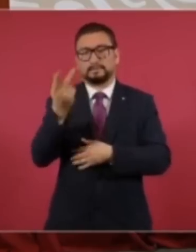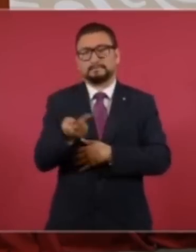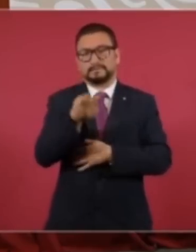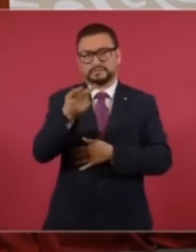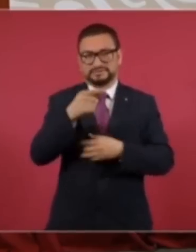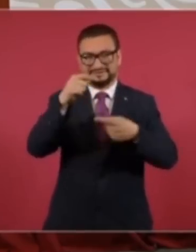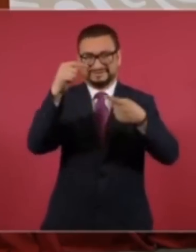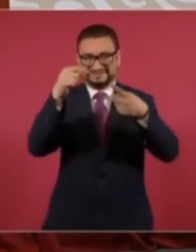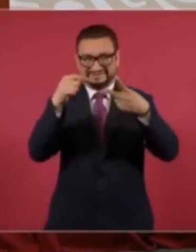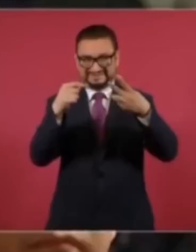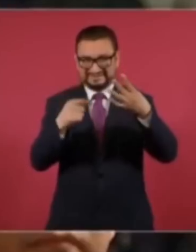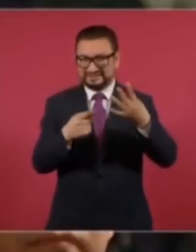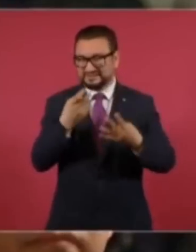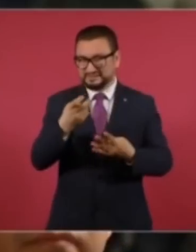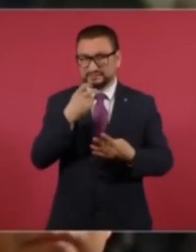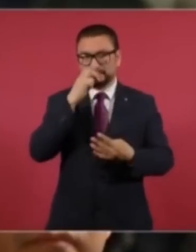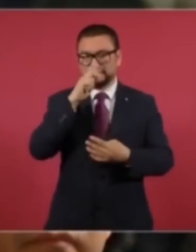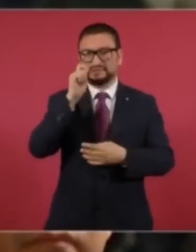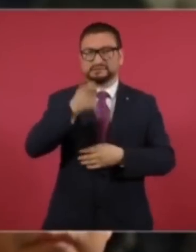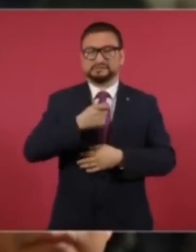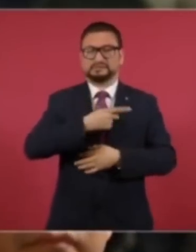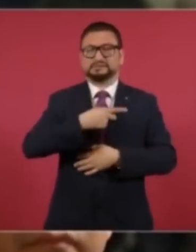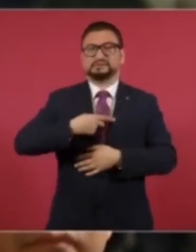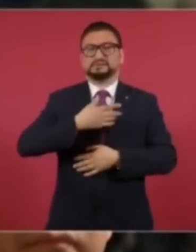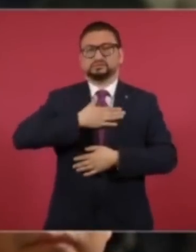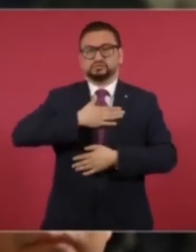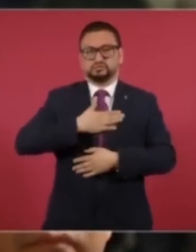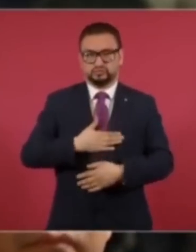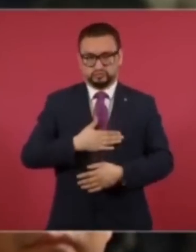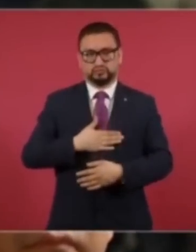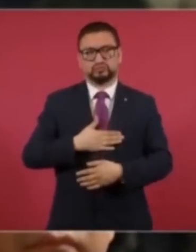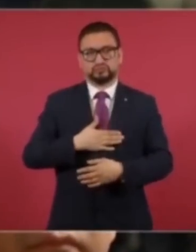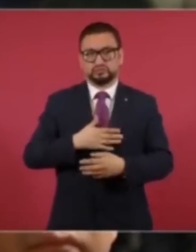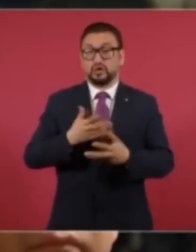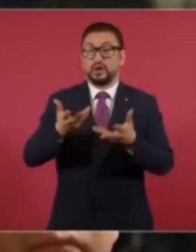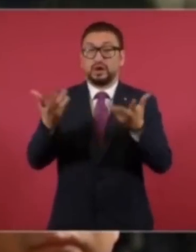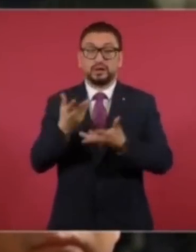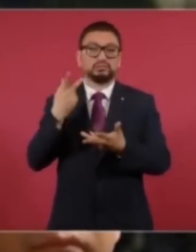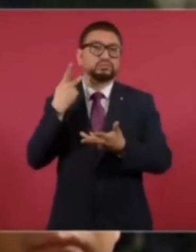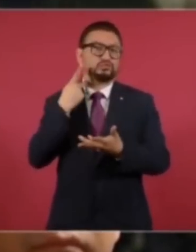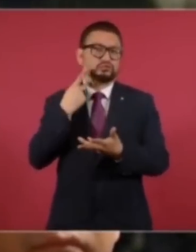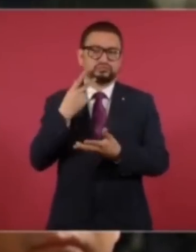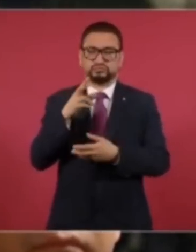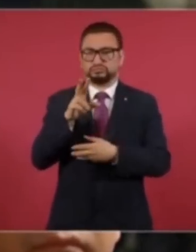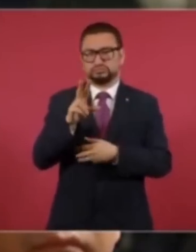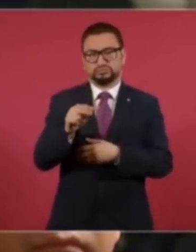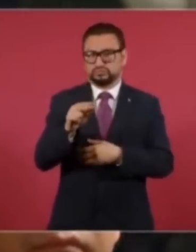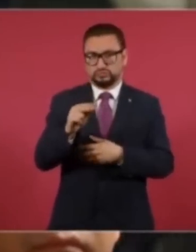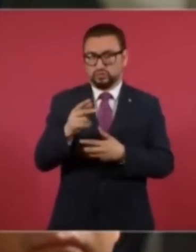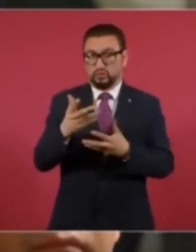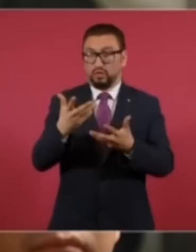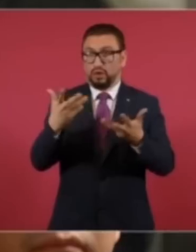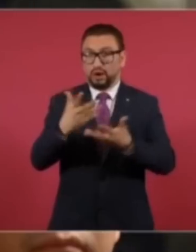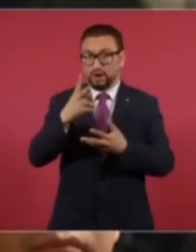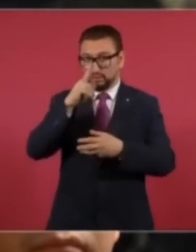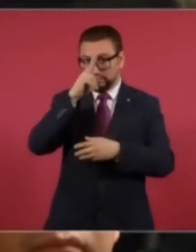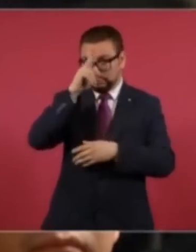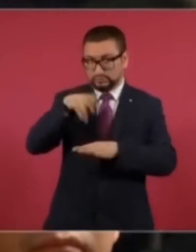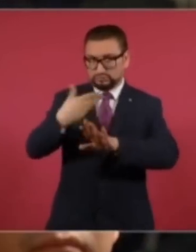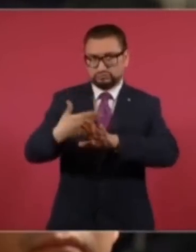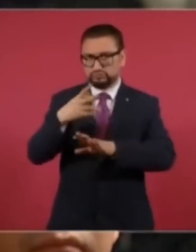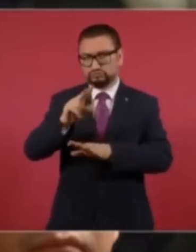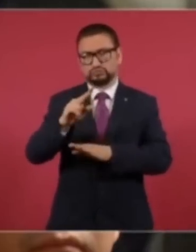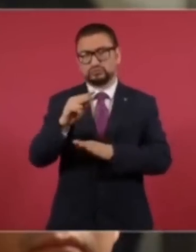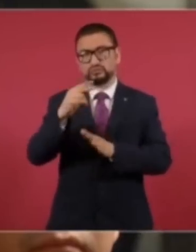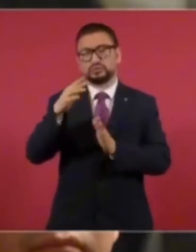esto evidentemente tiene que ver con justicia. No son actos políticos, no son actos de venganza, y viene